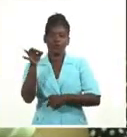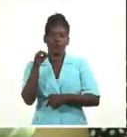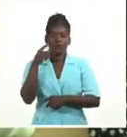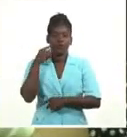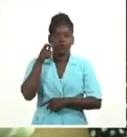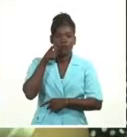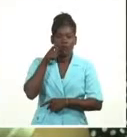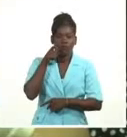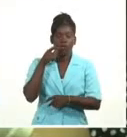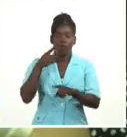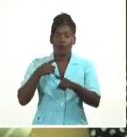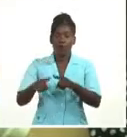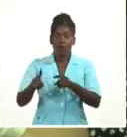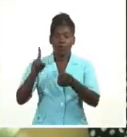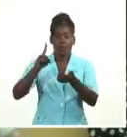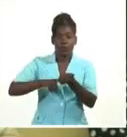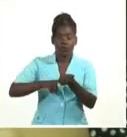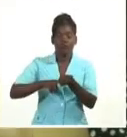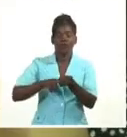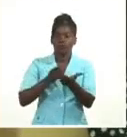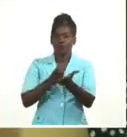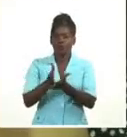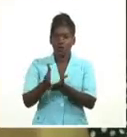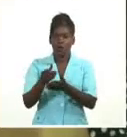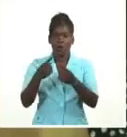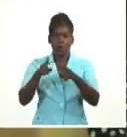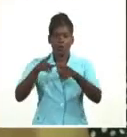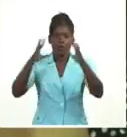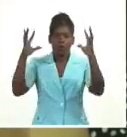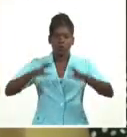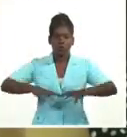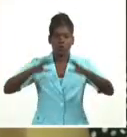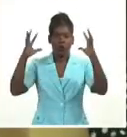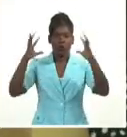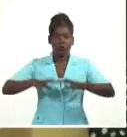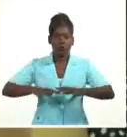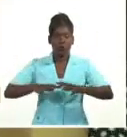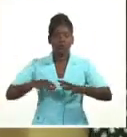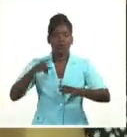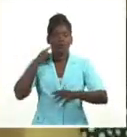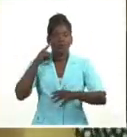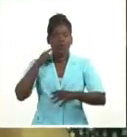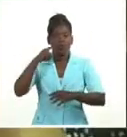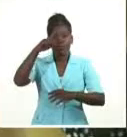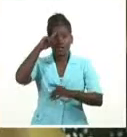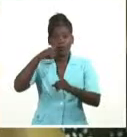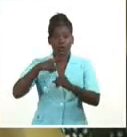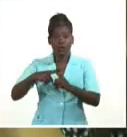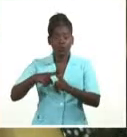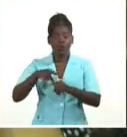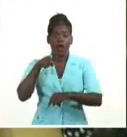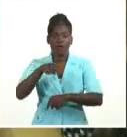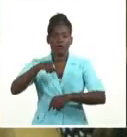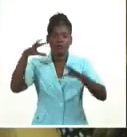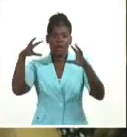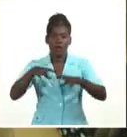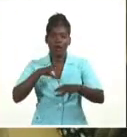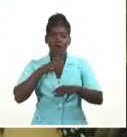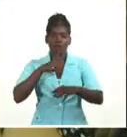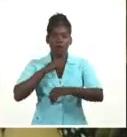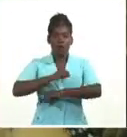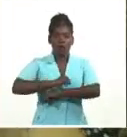Pedroso se mantiene al 35, pero Pedroso recibe agua. Recuerden que de Santa Cruz, de Madruga, de Huine, de San